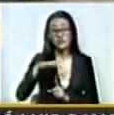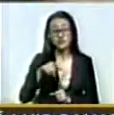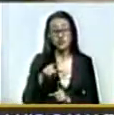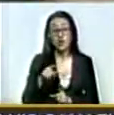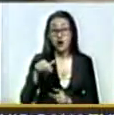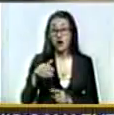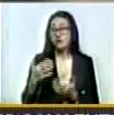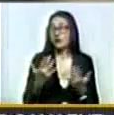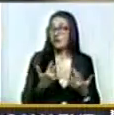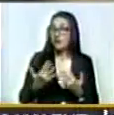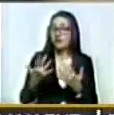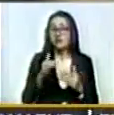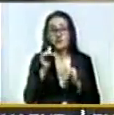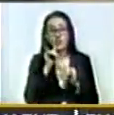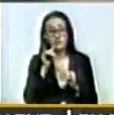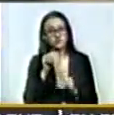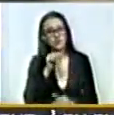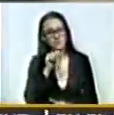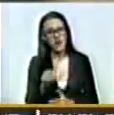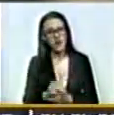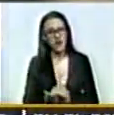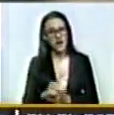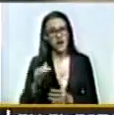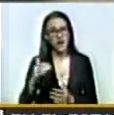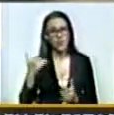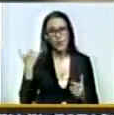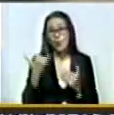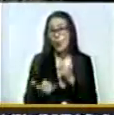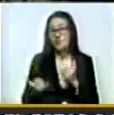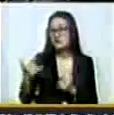de incertidumbre. El último escándalo del minuto.